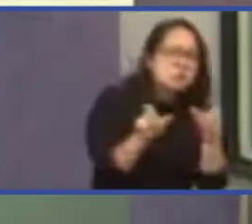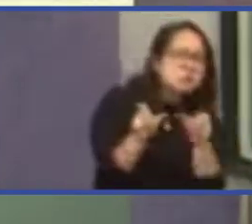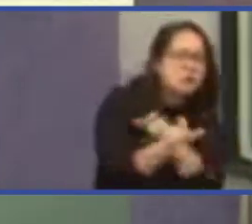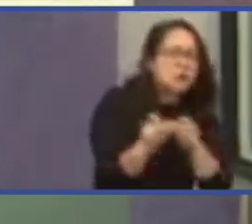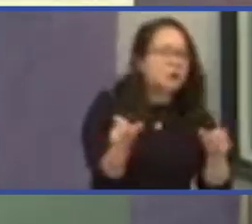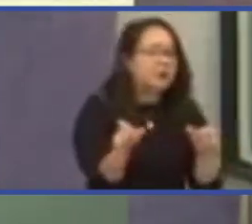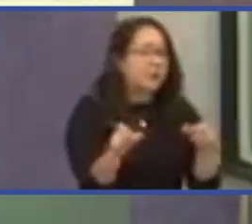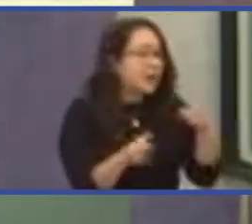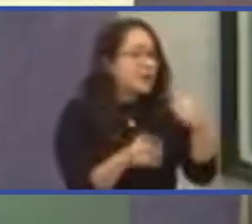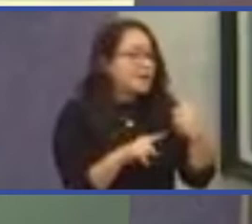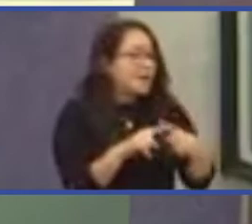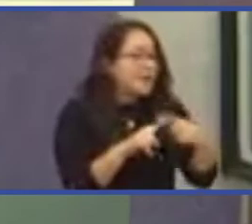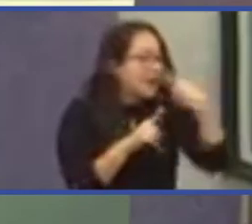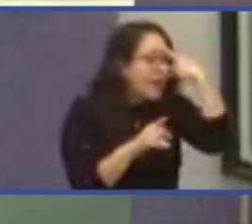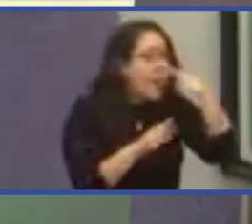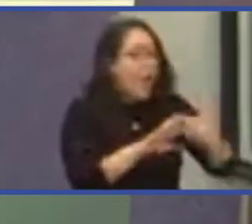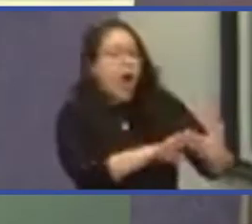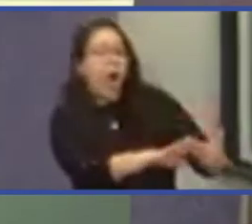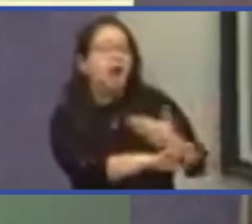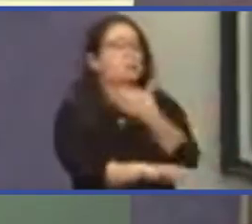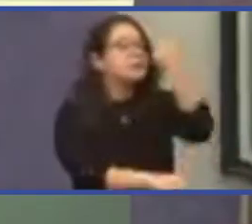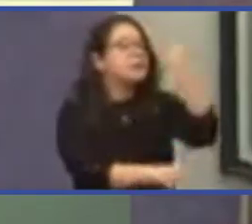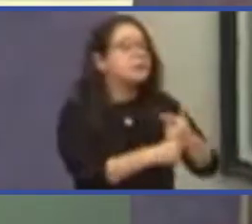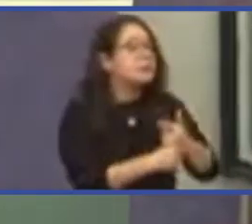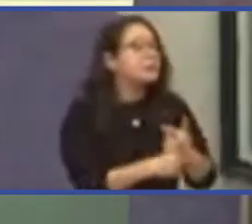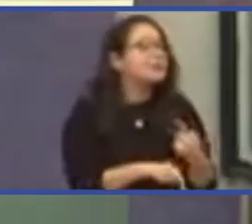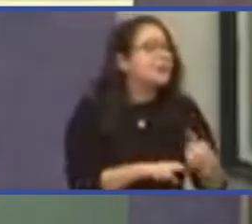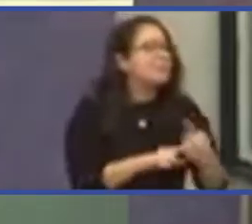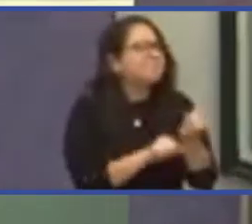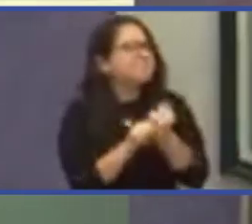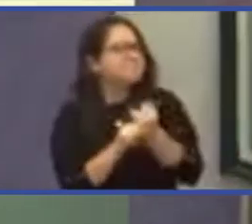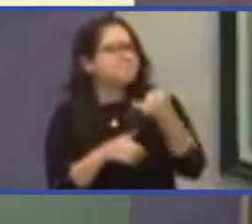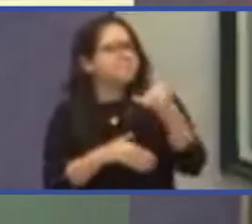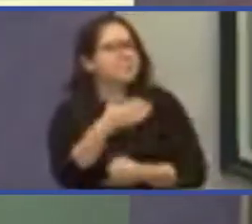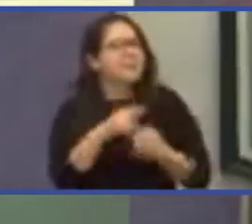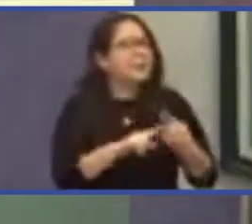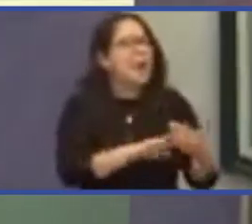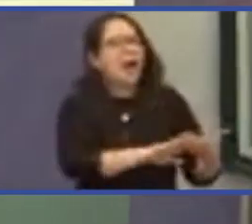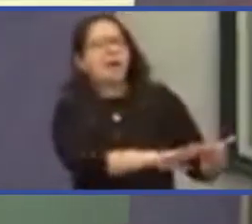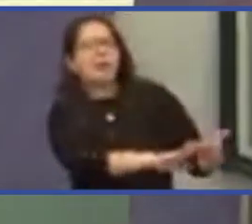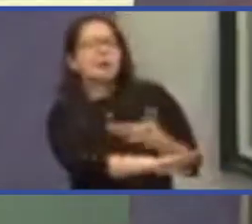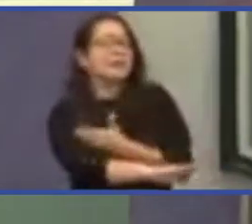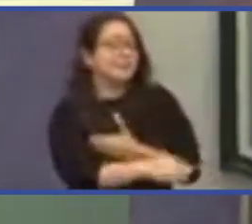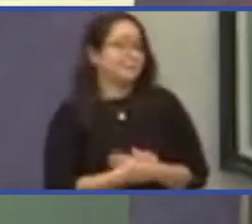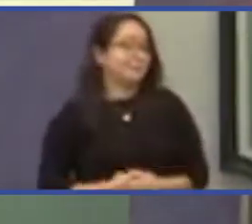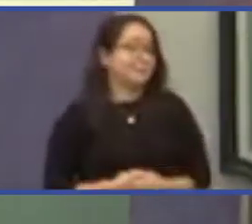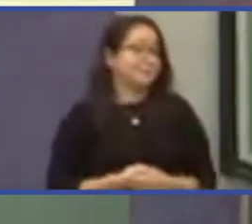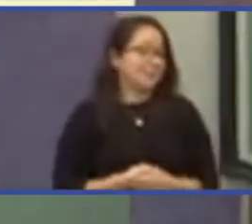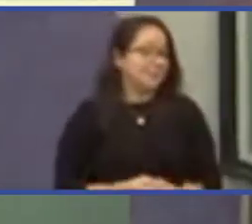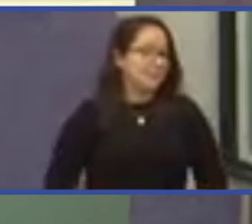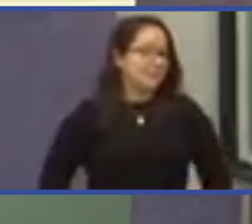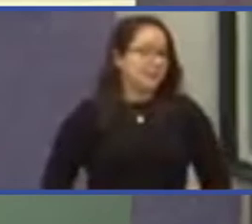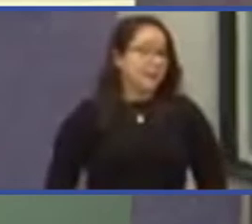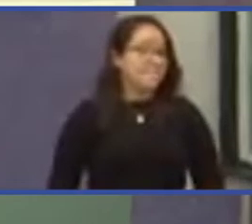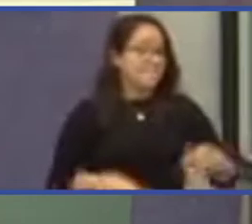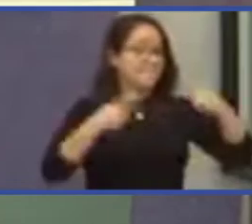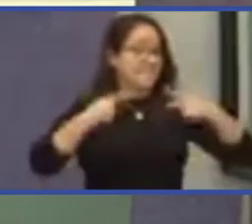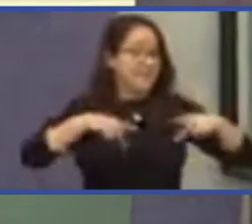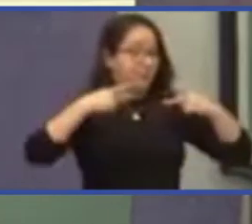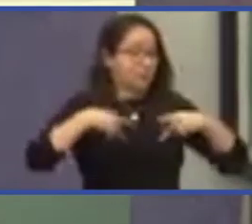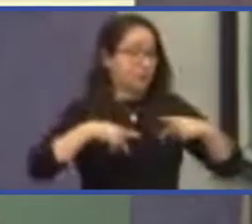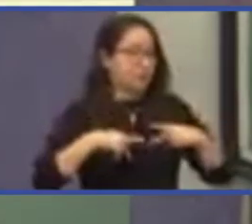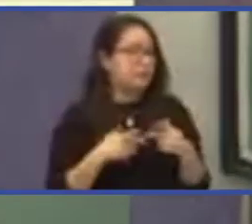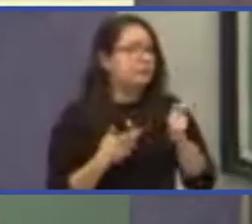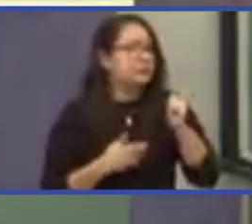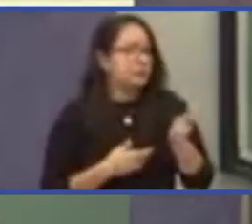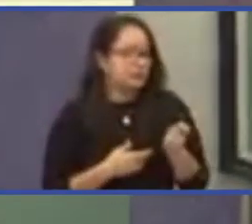que lo habían encontrado antes que Roger Penrose las personas que crearon la Alhambra que son